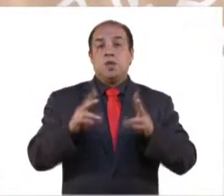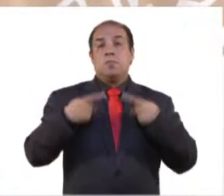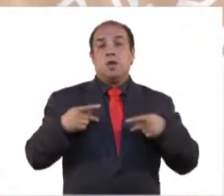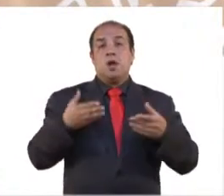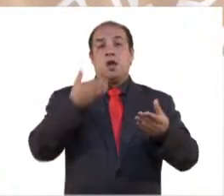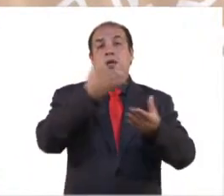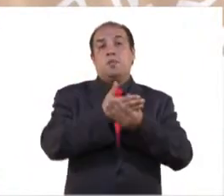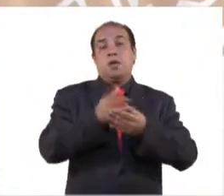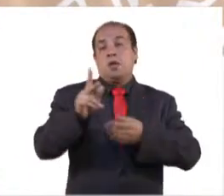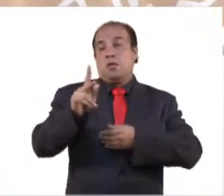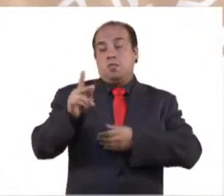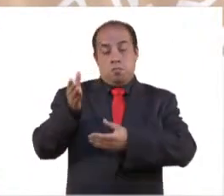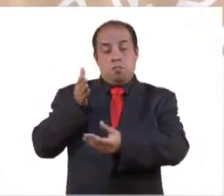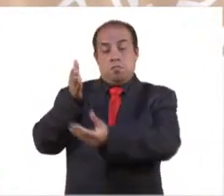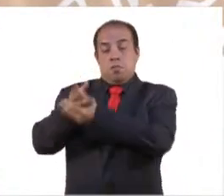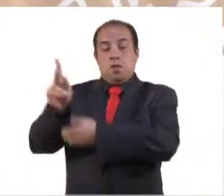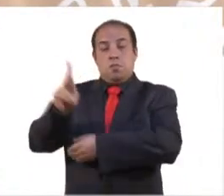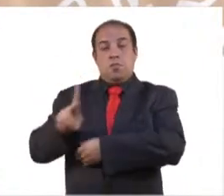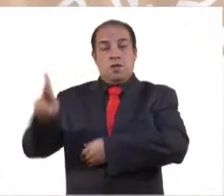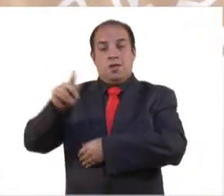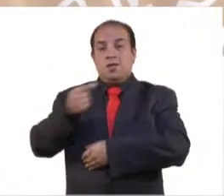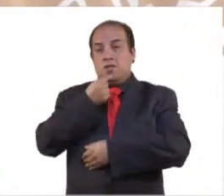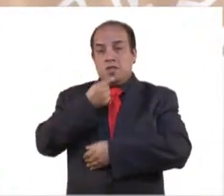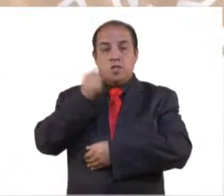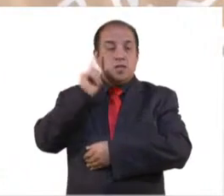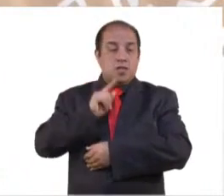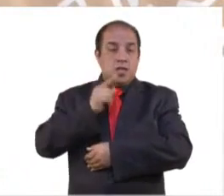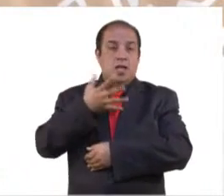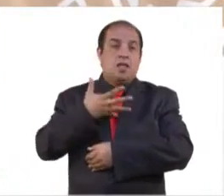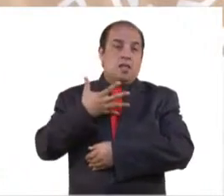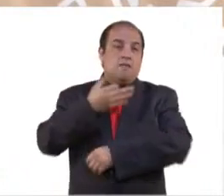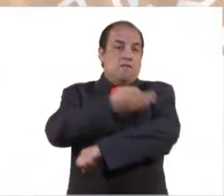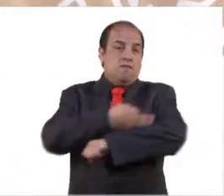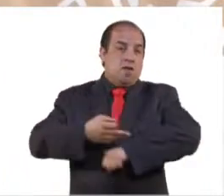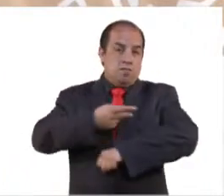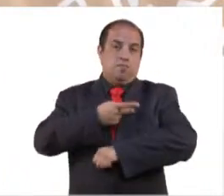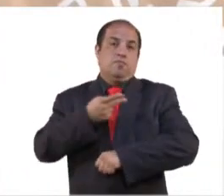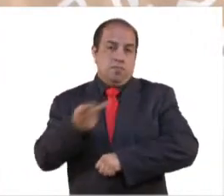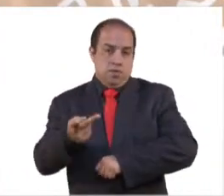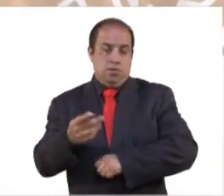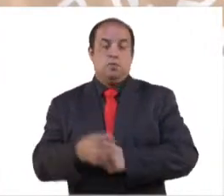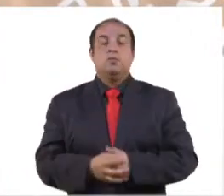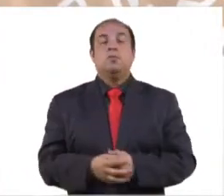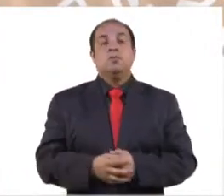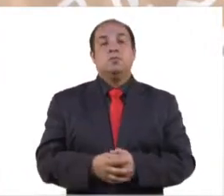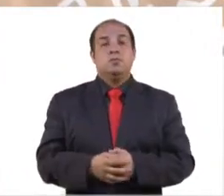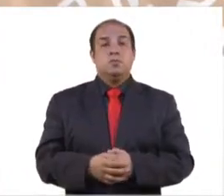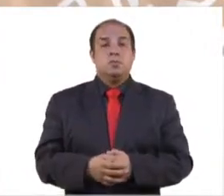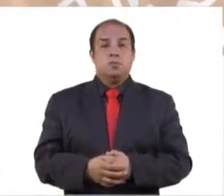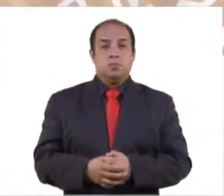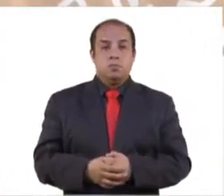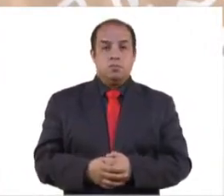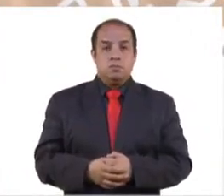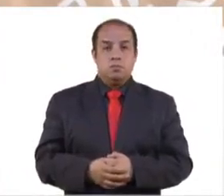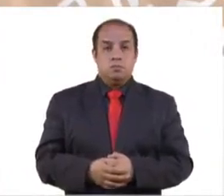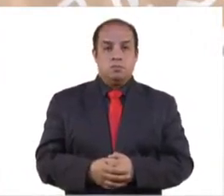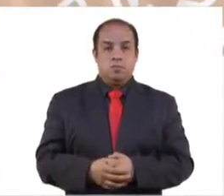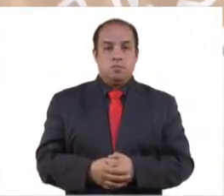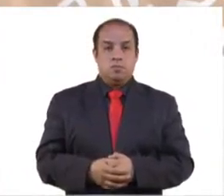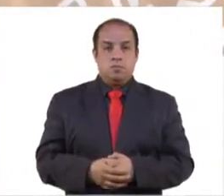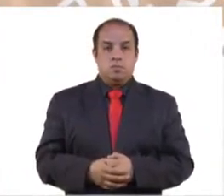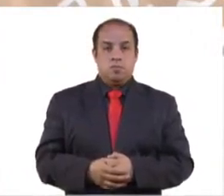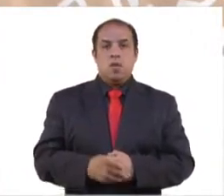pública, pues en general son los niños y niñas de familias que menos recursos económicos tienen. Entonces, la definición